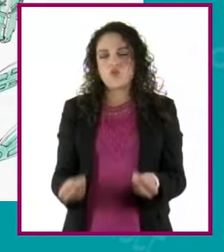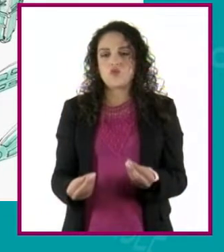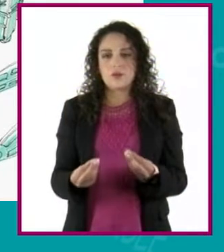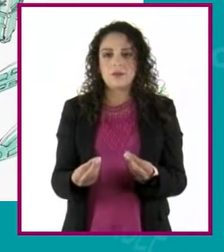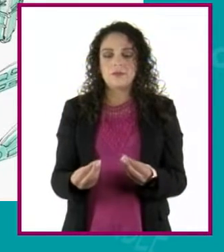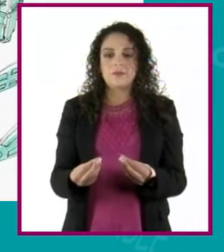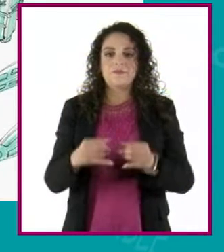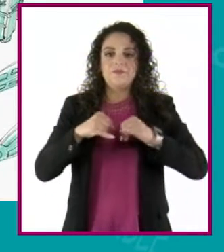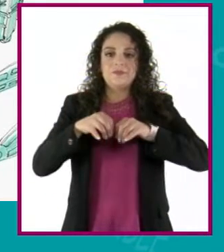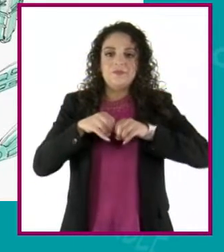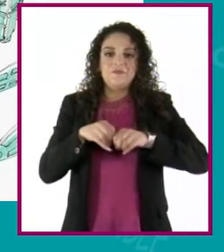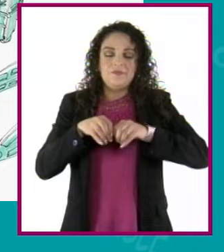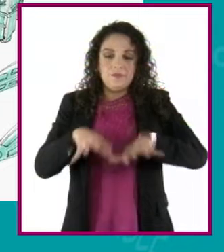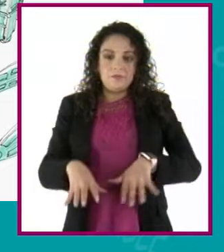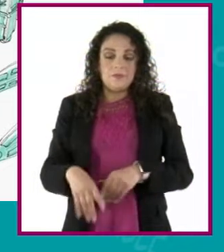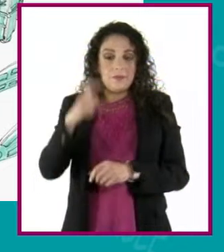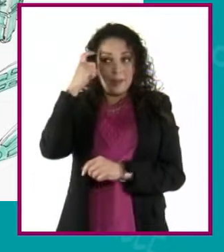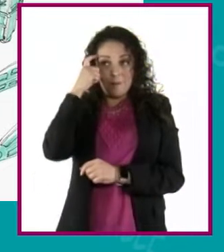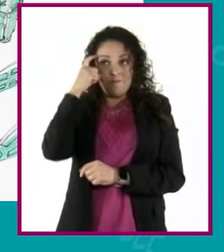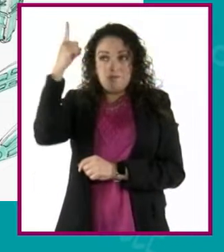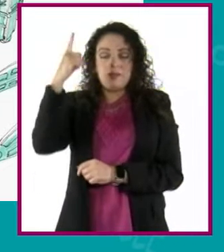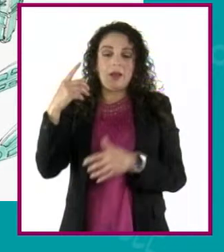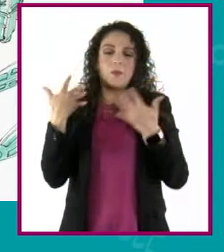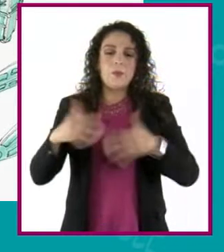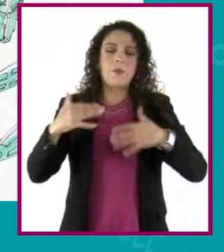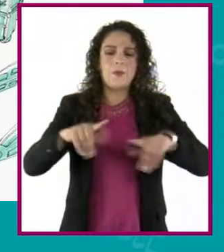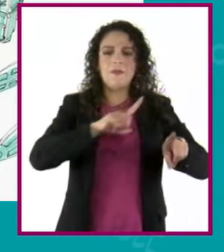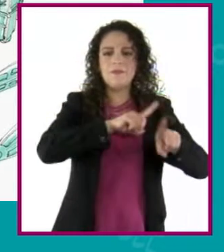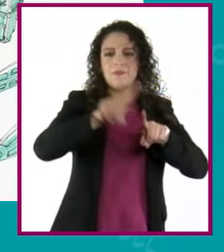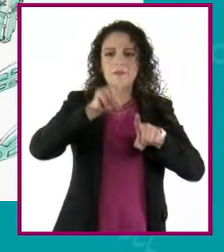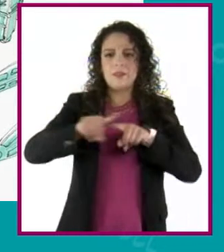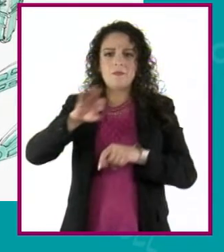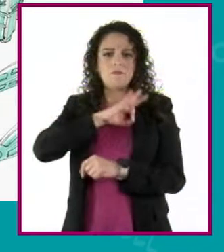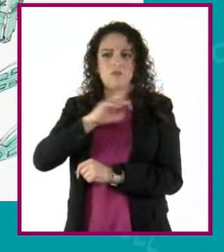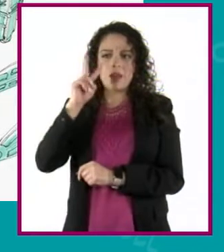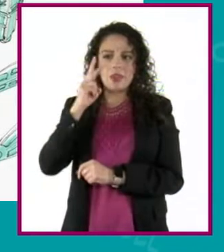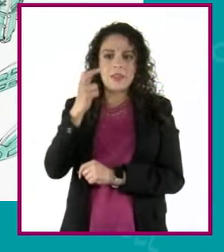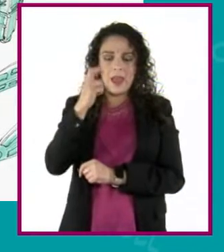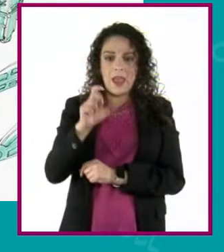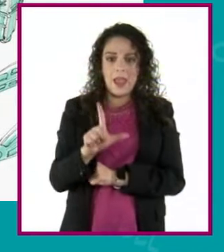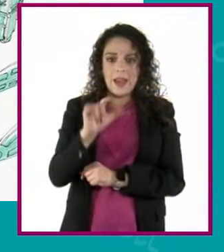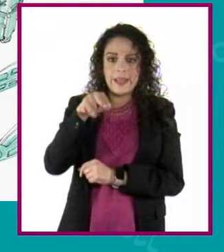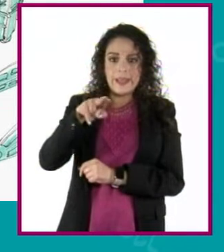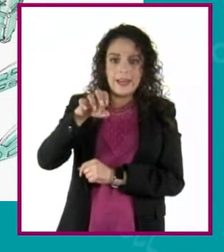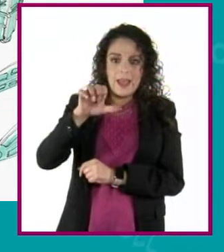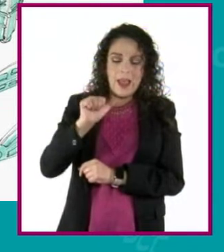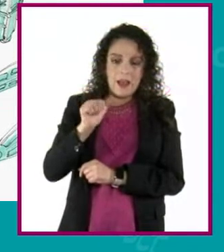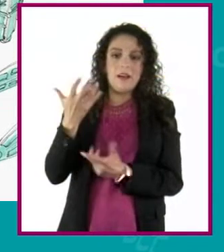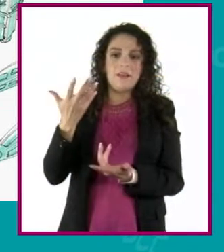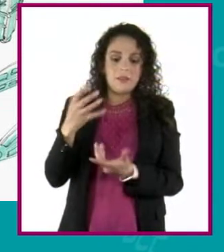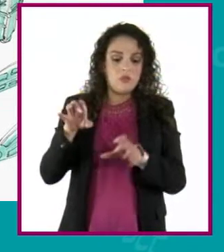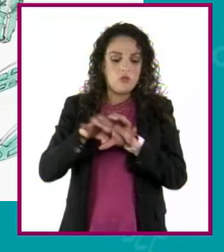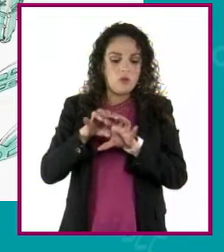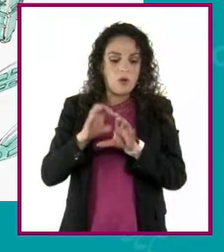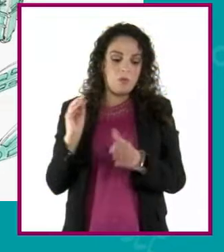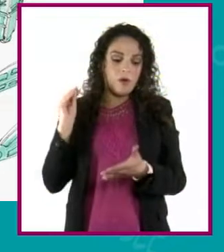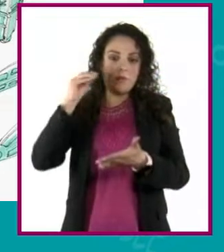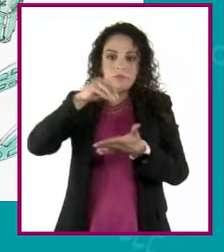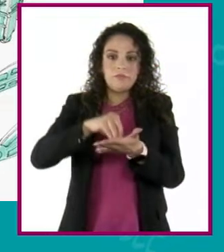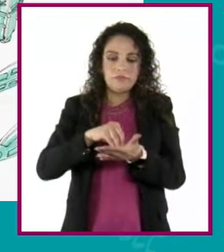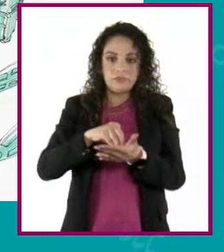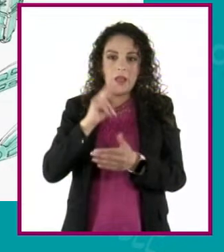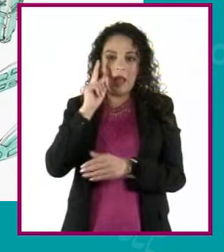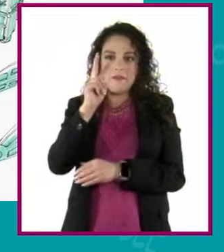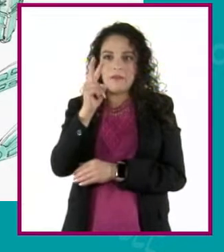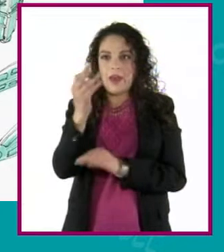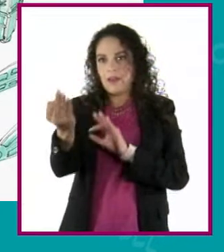posibilidad creativa inmensa. Aquí podemos ver todas estas líneas de fuga que se acercan hacia la pantalla, que se van hacia el fondo de